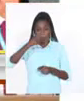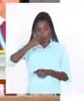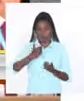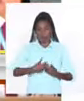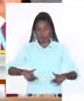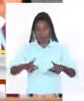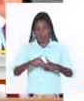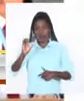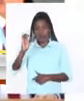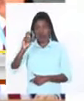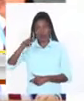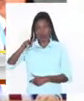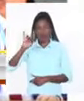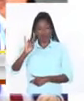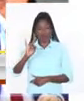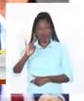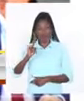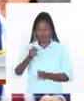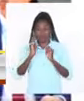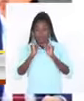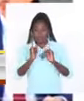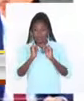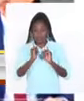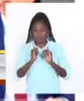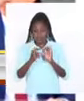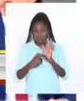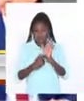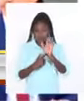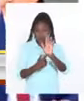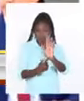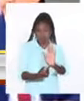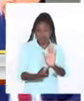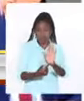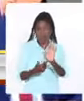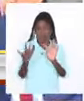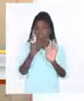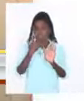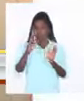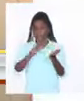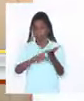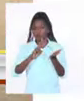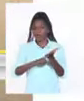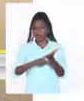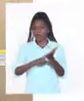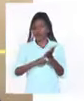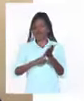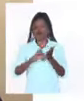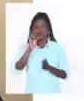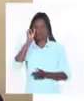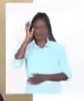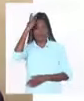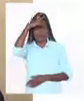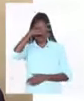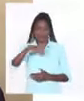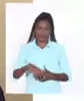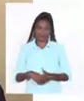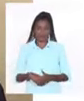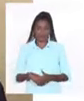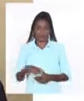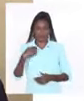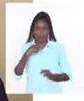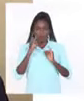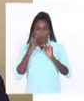de la ONU. La presentación del Informe Nacional de Cuba estuvo a cargo del miembro del Buró Político y Canciller Bruno Rodríguez Parrilla. Tenemos un